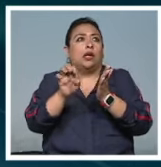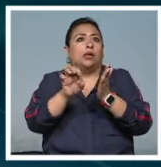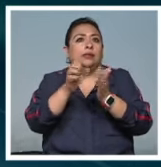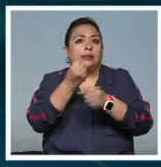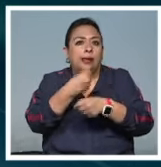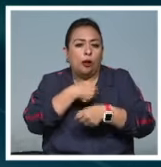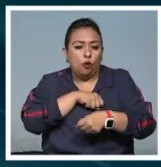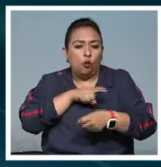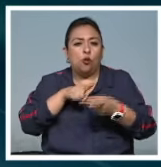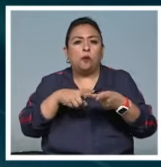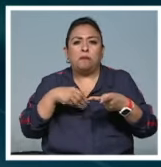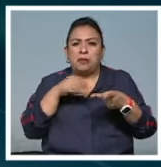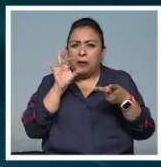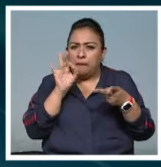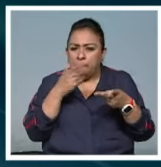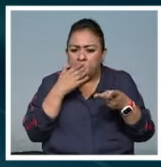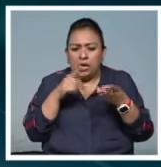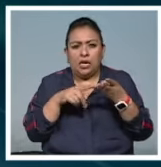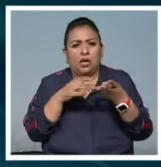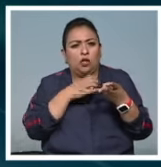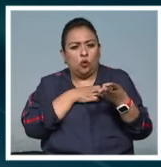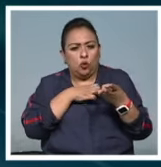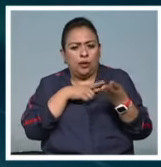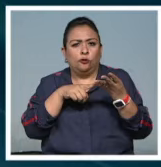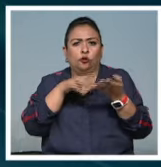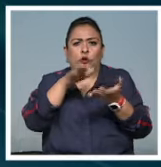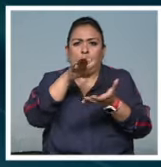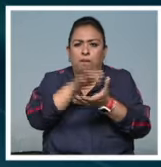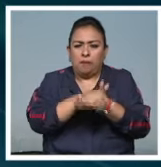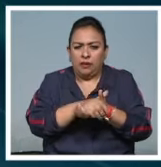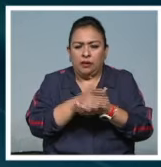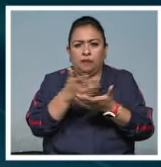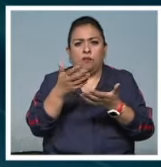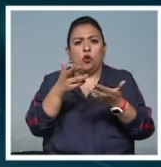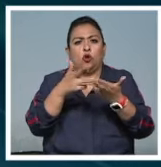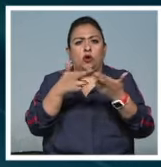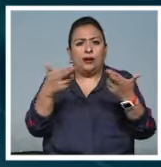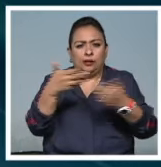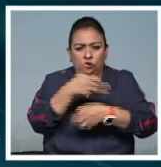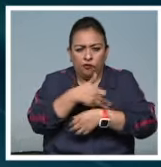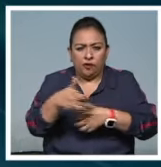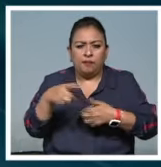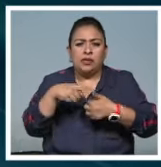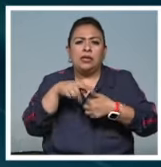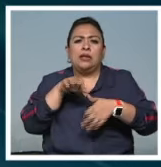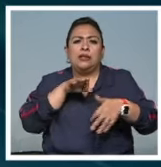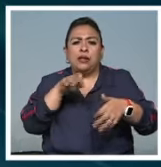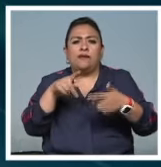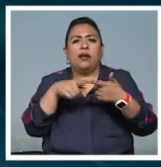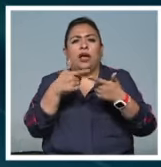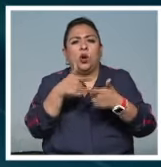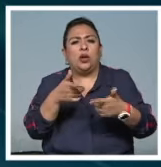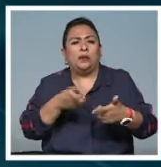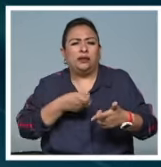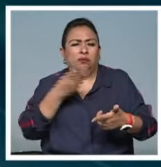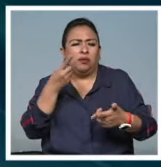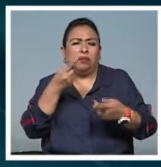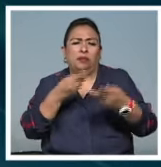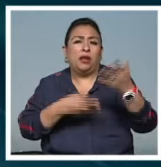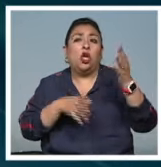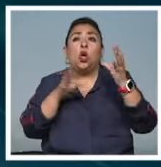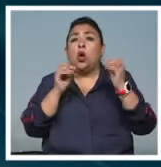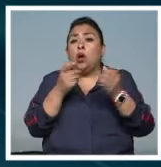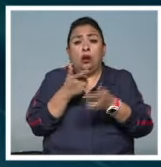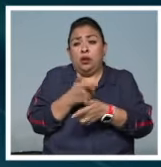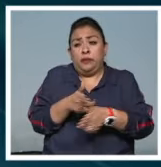de vida adecuado, a la educación, al matrimonio, a las relaciones familiares, al trabajo, a la libertad de expresión o simplemente a